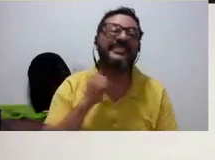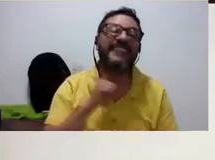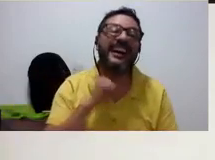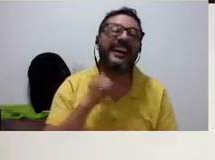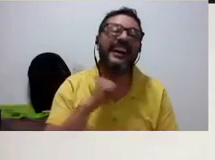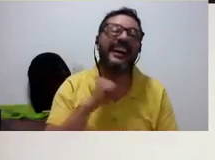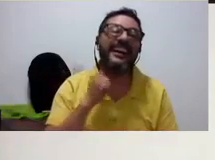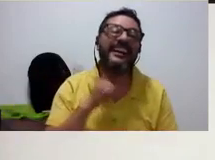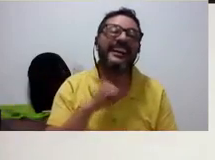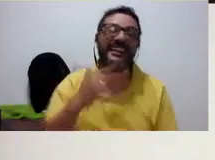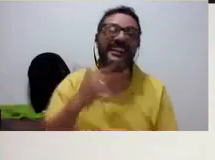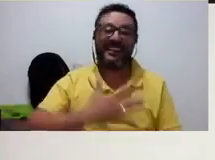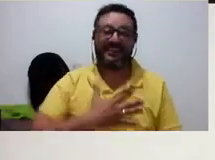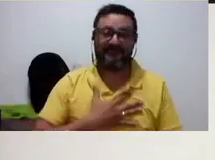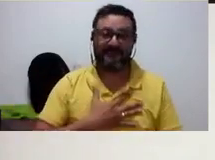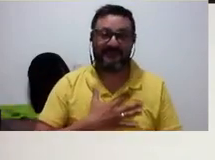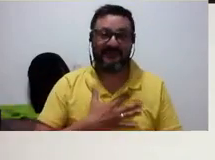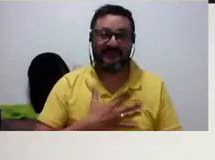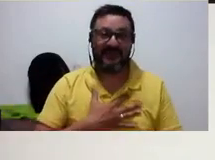Acá.